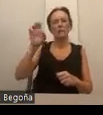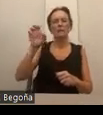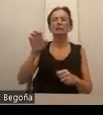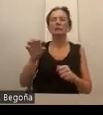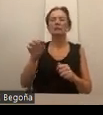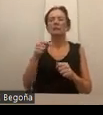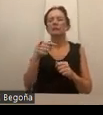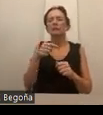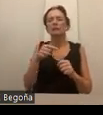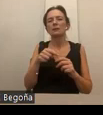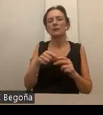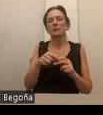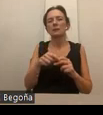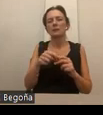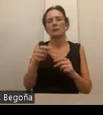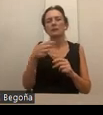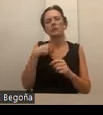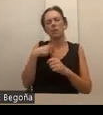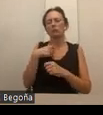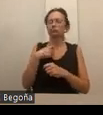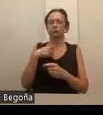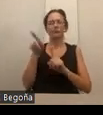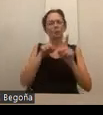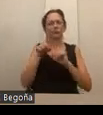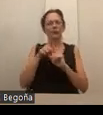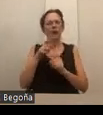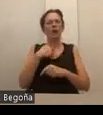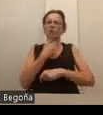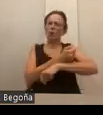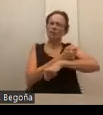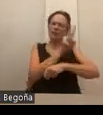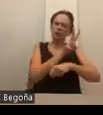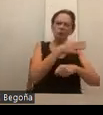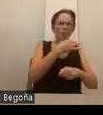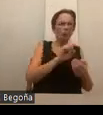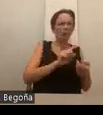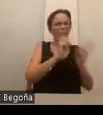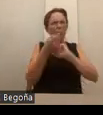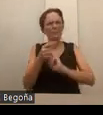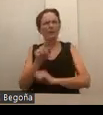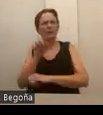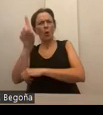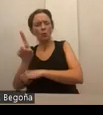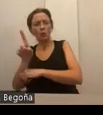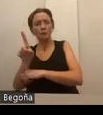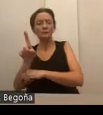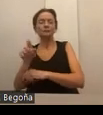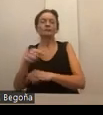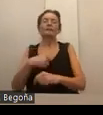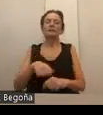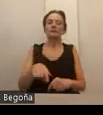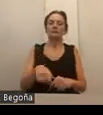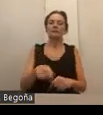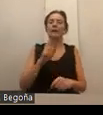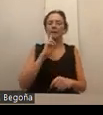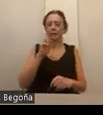diabetes tipo 1, entiendo. No, por definición, la diabetes tipo 1 es aquella en la que hay anticuerpos, o